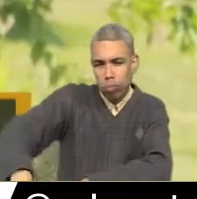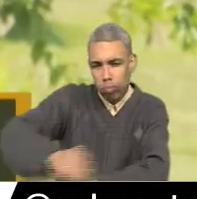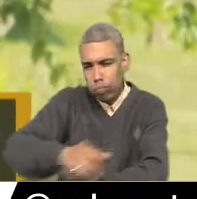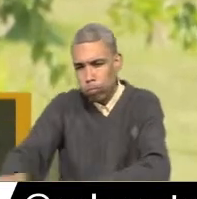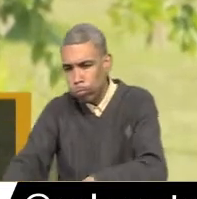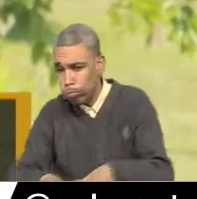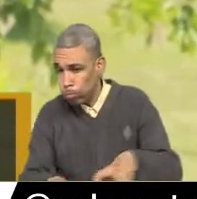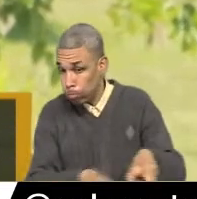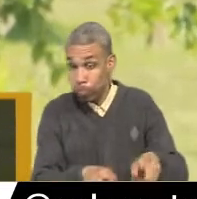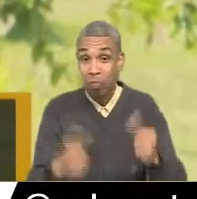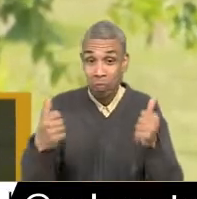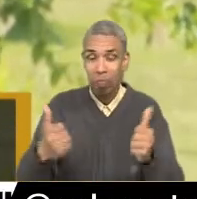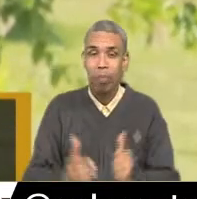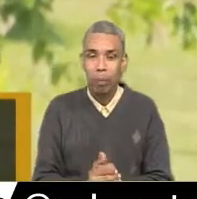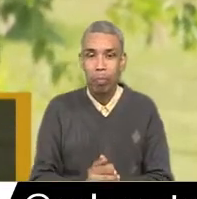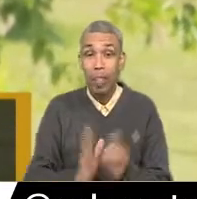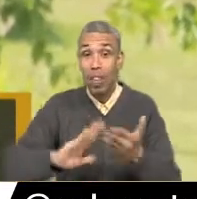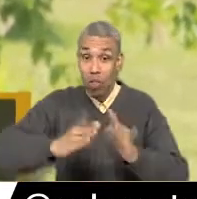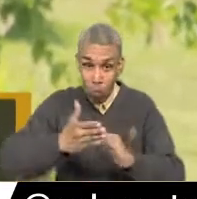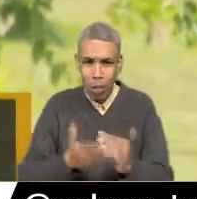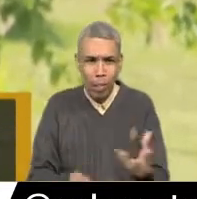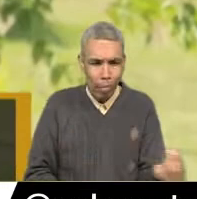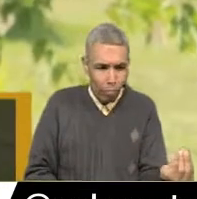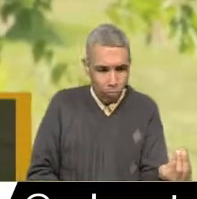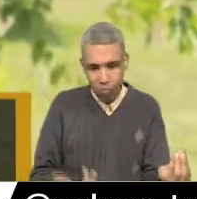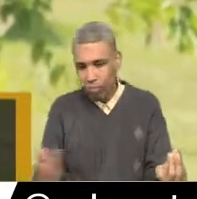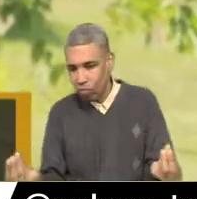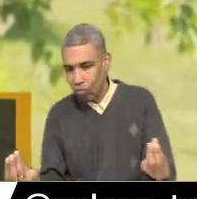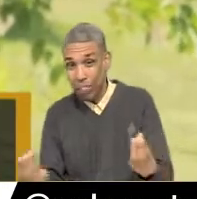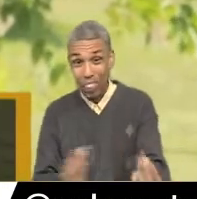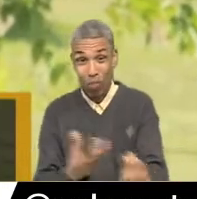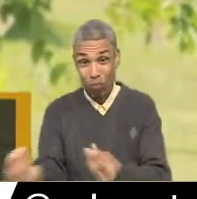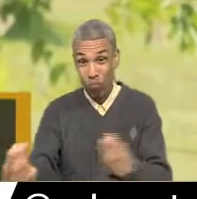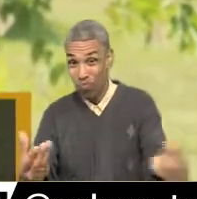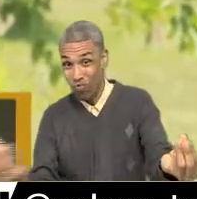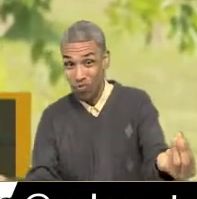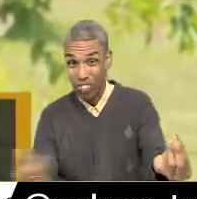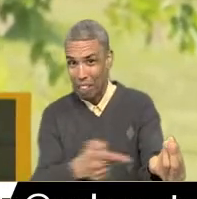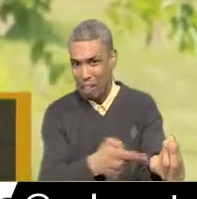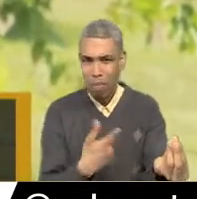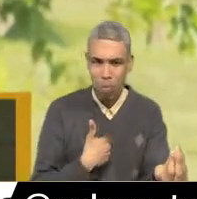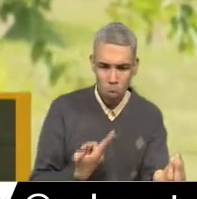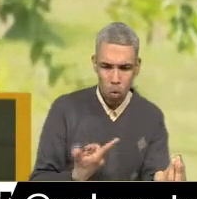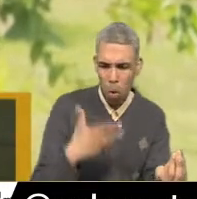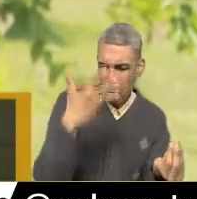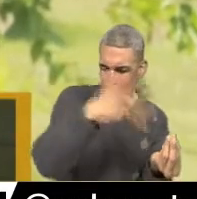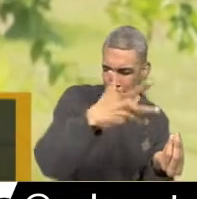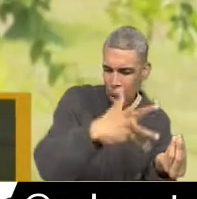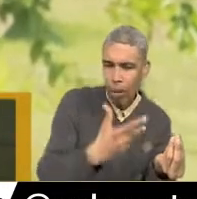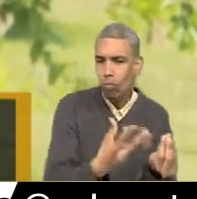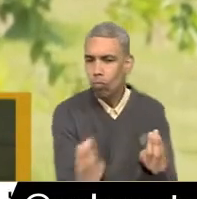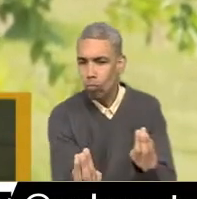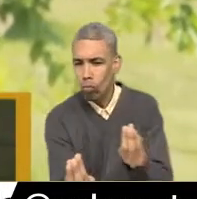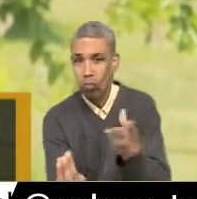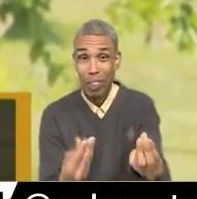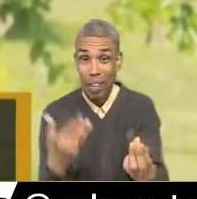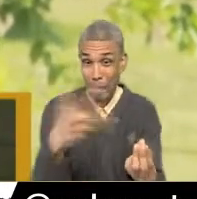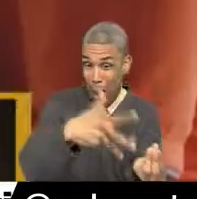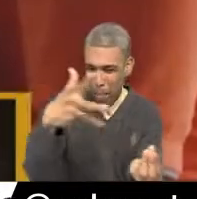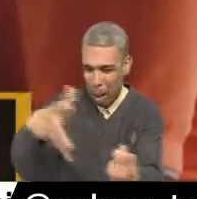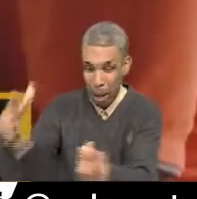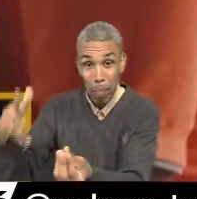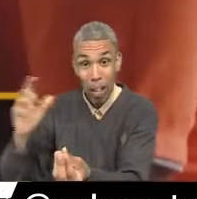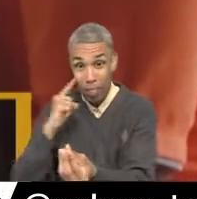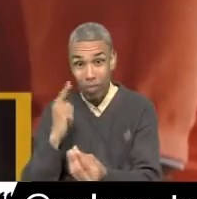grupos van revisando uno a uno cada uno de los programas, en qué consisten, cuáles son las filosofías de los mismos, hacia dónde